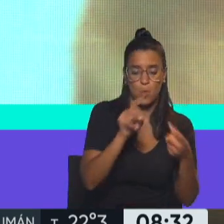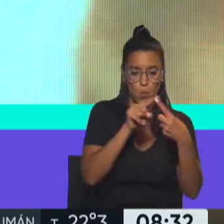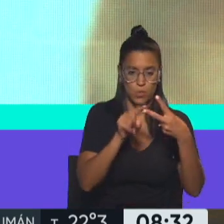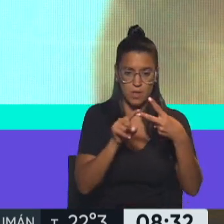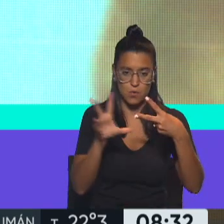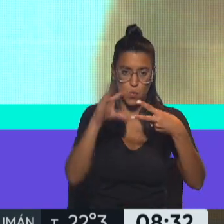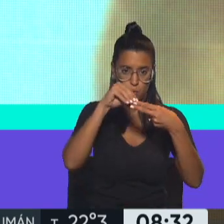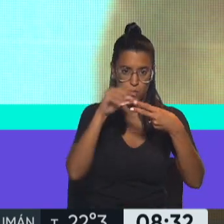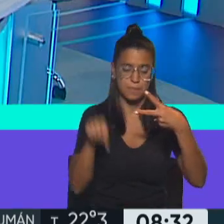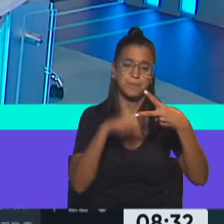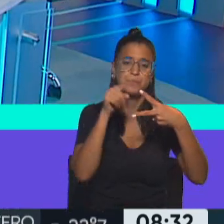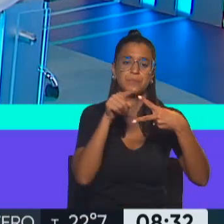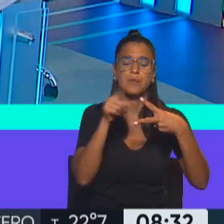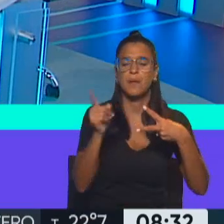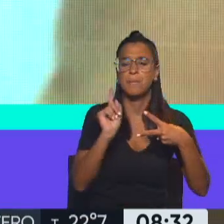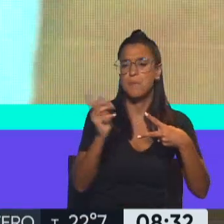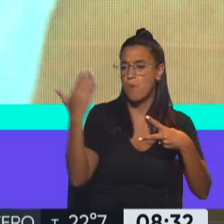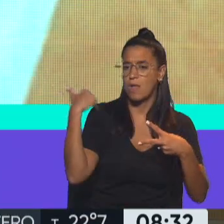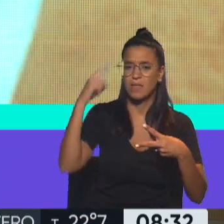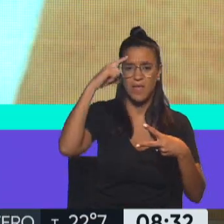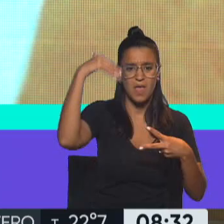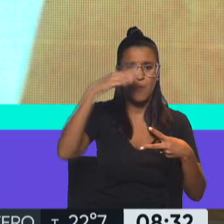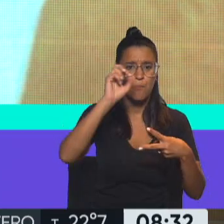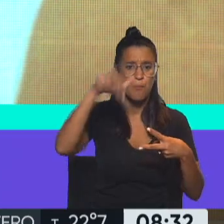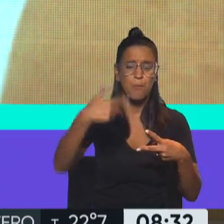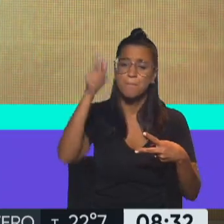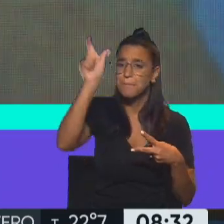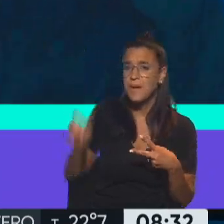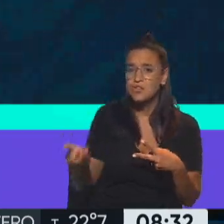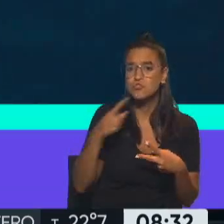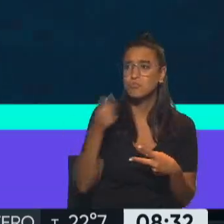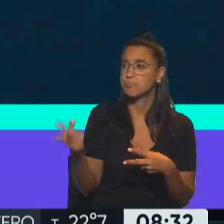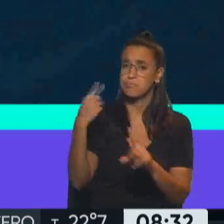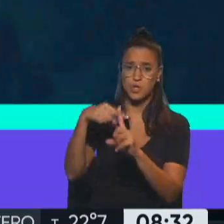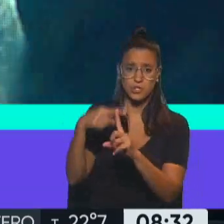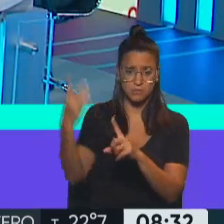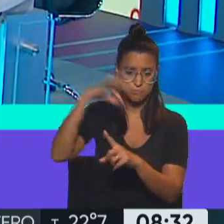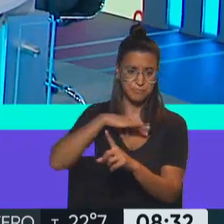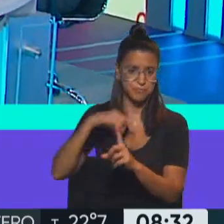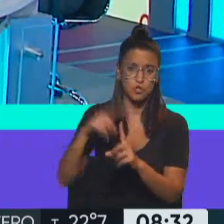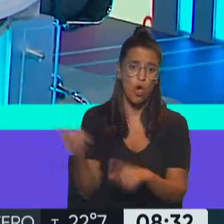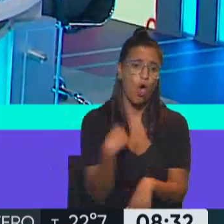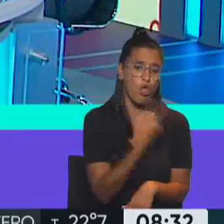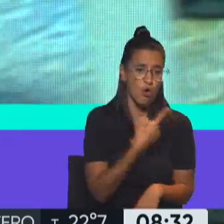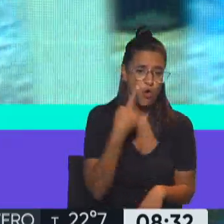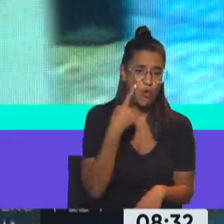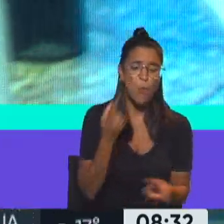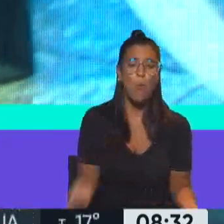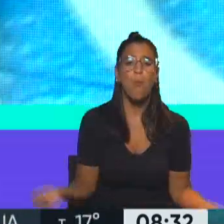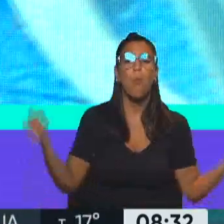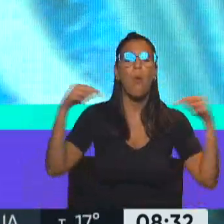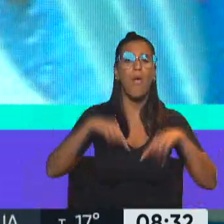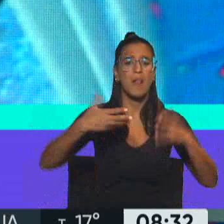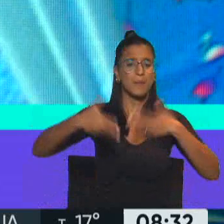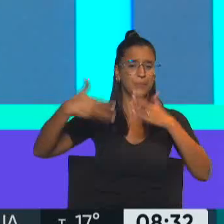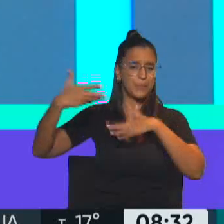todos conocemos, y lo hablábamos hace un ratito con Horacio Embón también, ¿no? A personas que se han contagiado, que han dado positivo en los últimos días. Es decir, hemos vuelto,